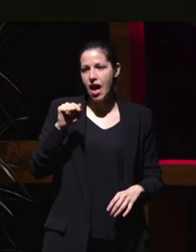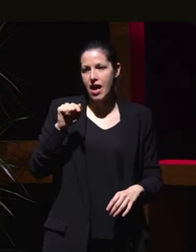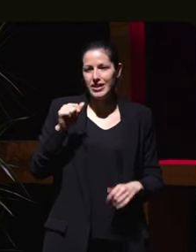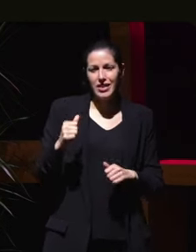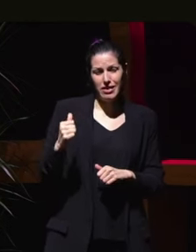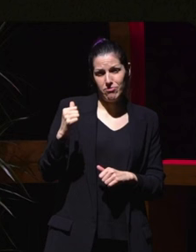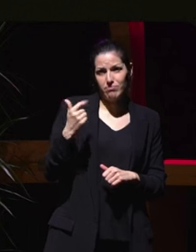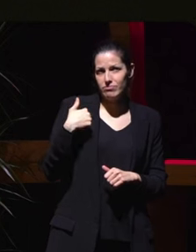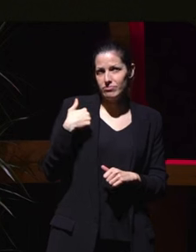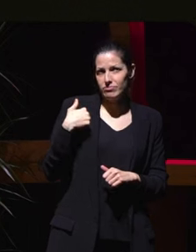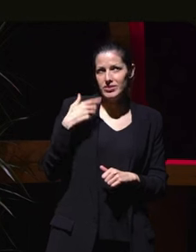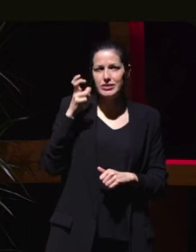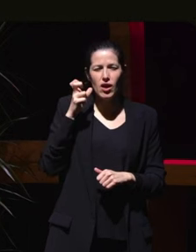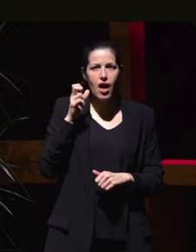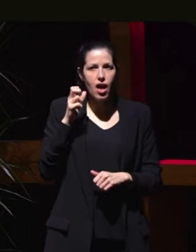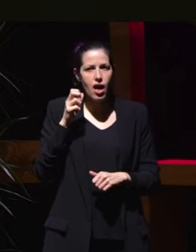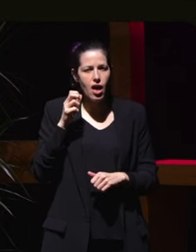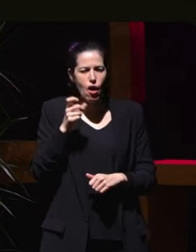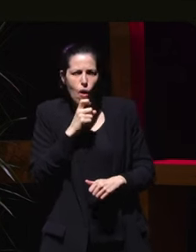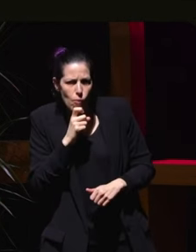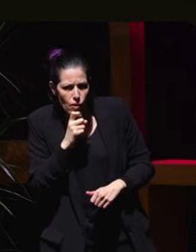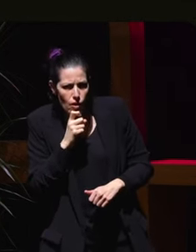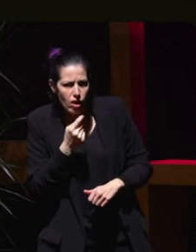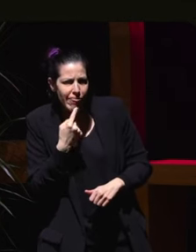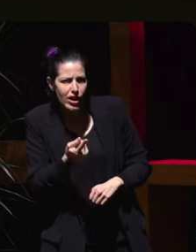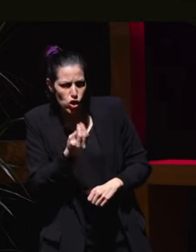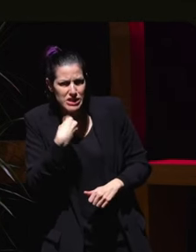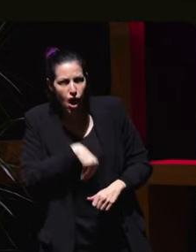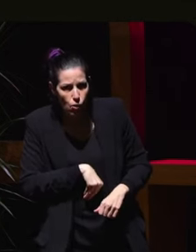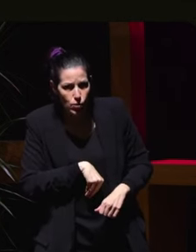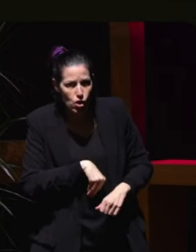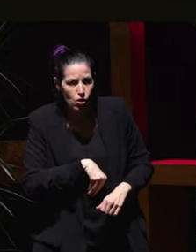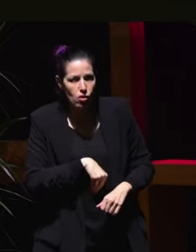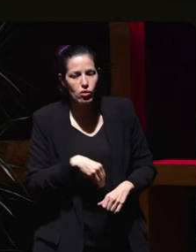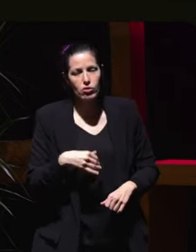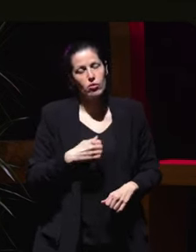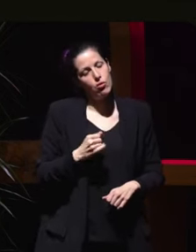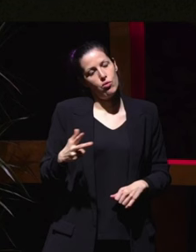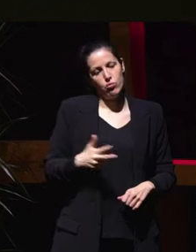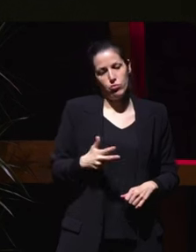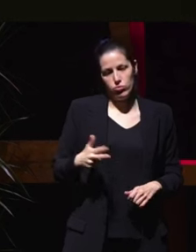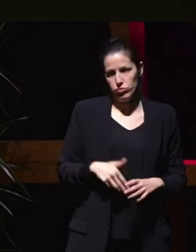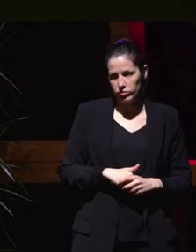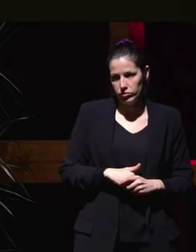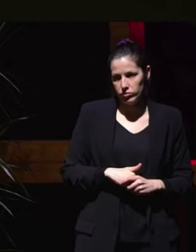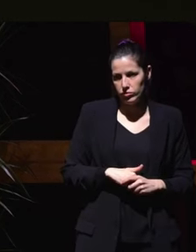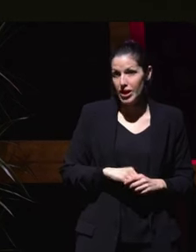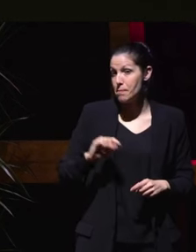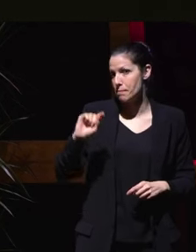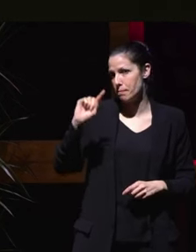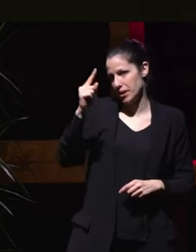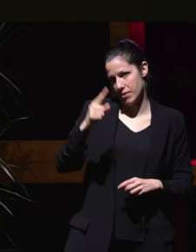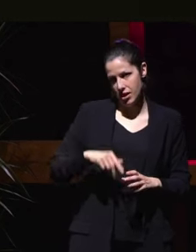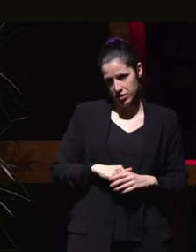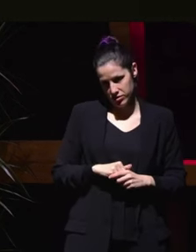se escoitaba un dixo se la comió, dixo se la comió, joder, como está Paula. Pois esa foi a primeira, logo houve